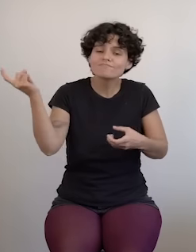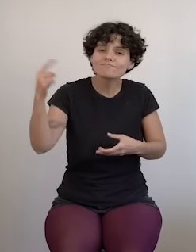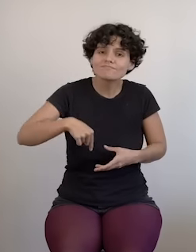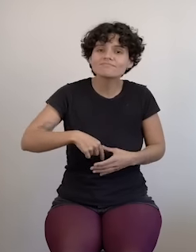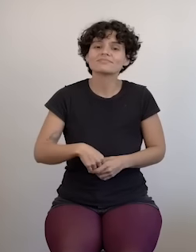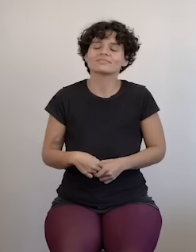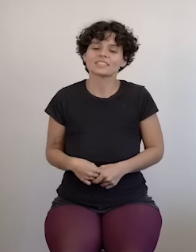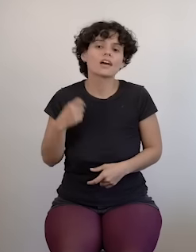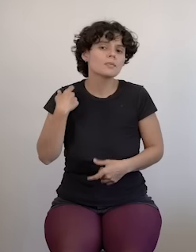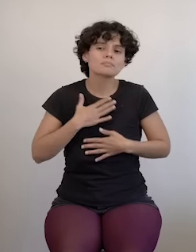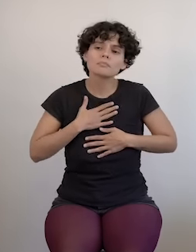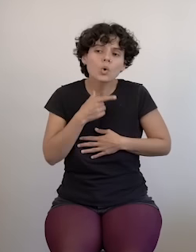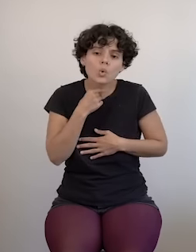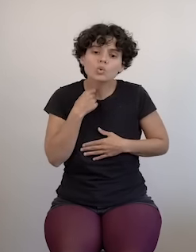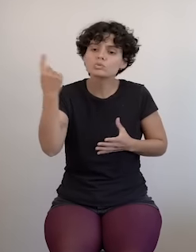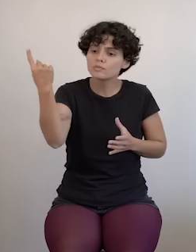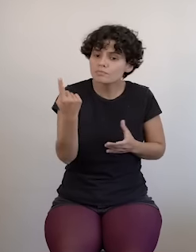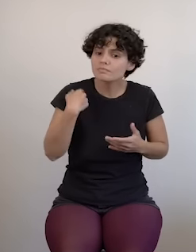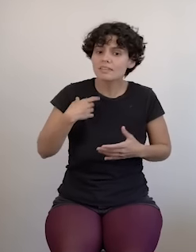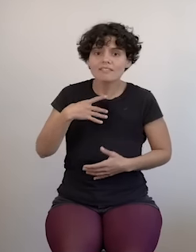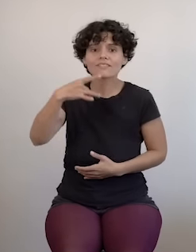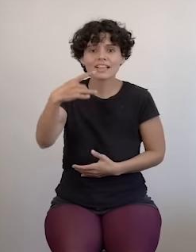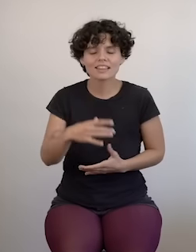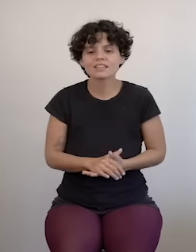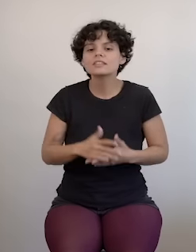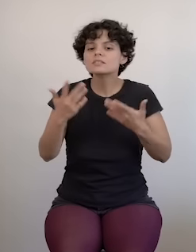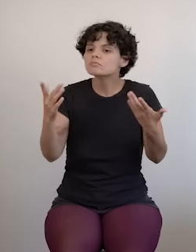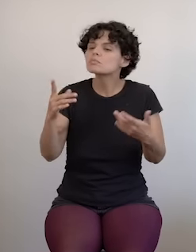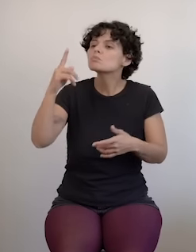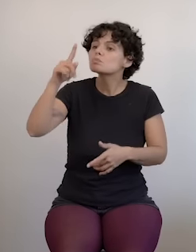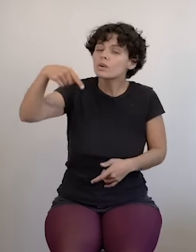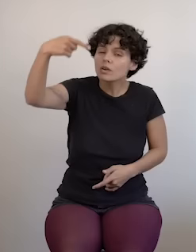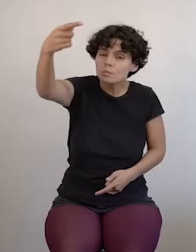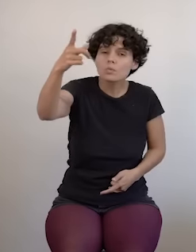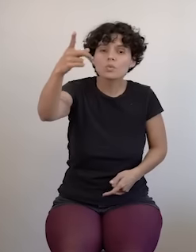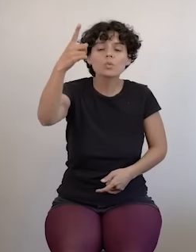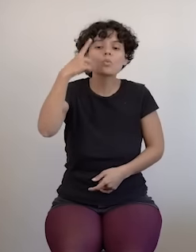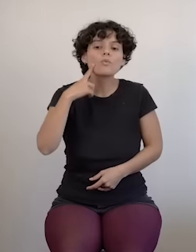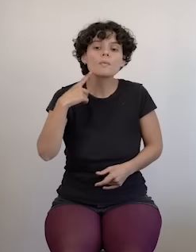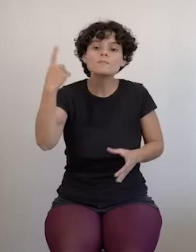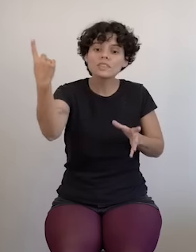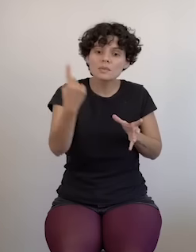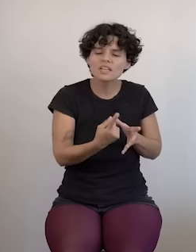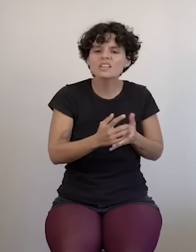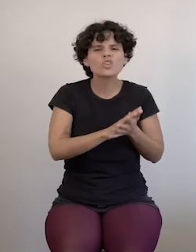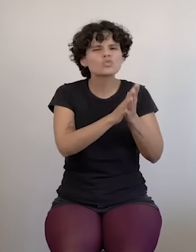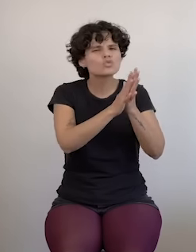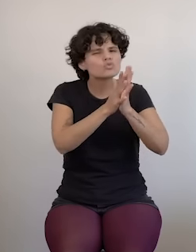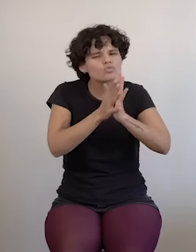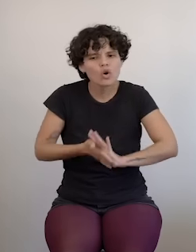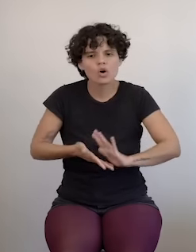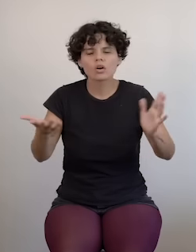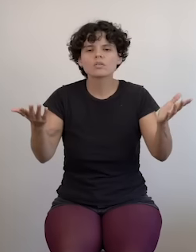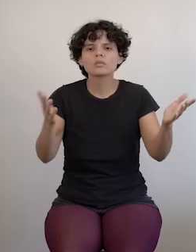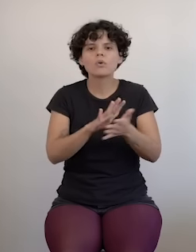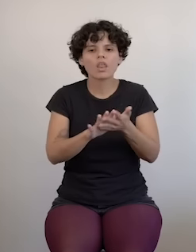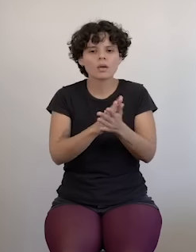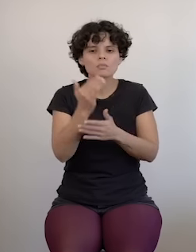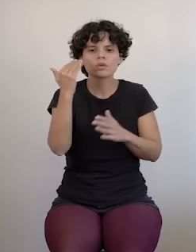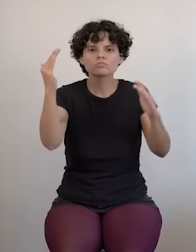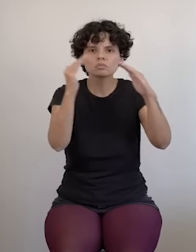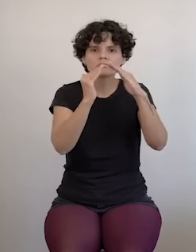placer estar aquí. Compadre, para nosotros un placer. Compadre, un día lo vamos a invitar aquí con todo su...